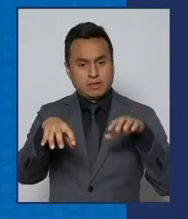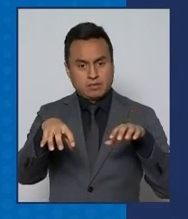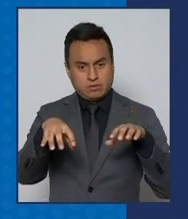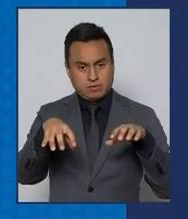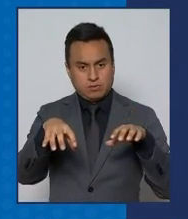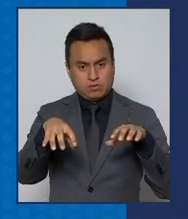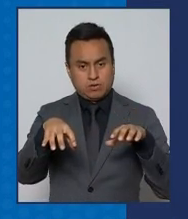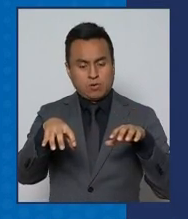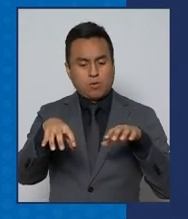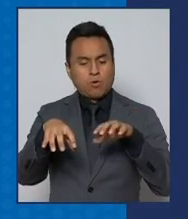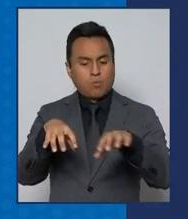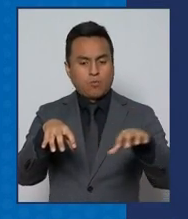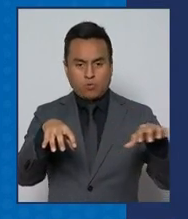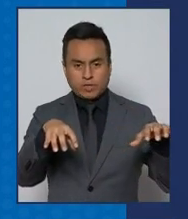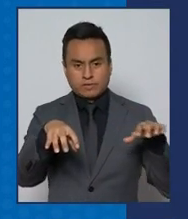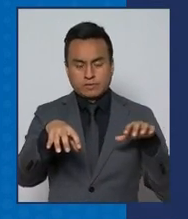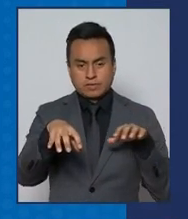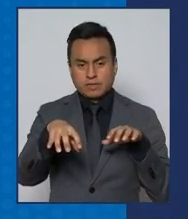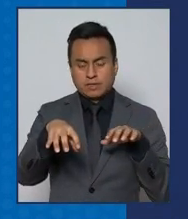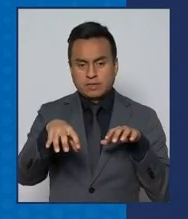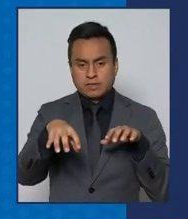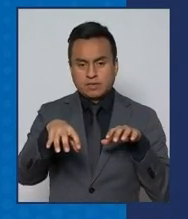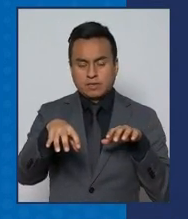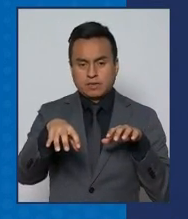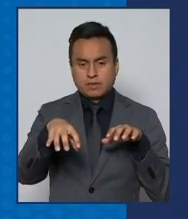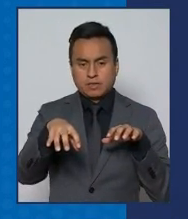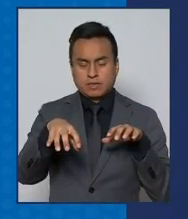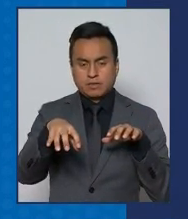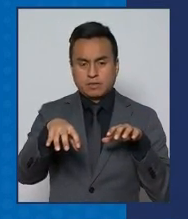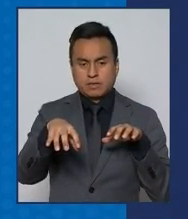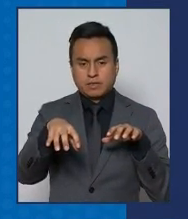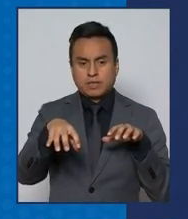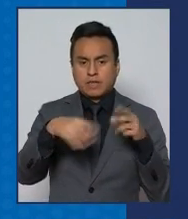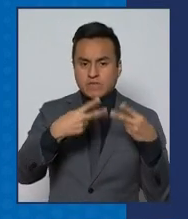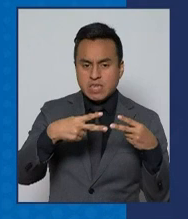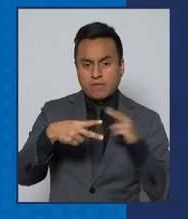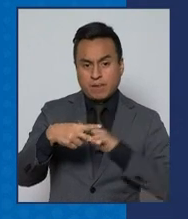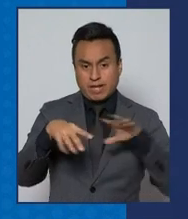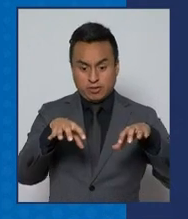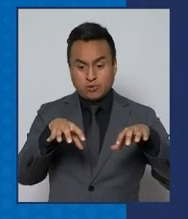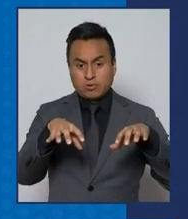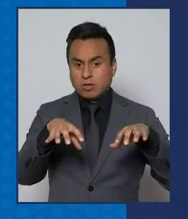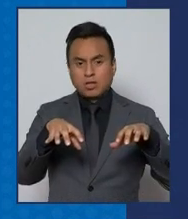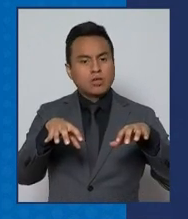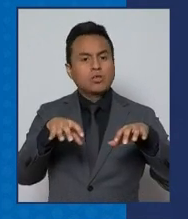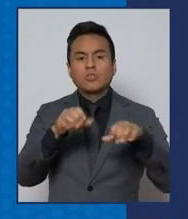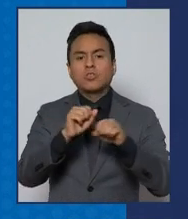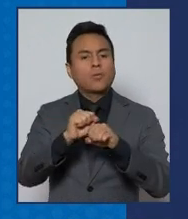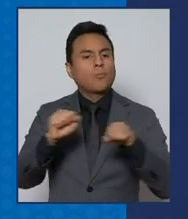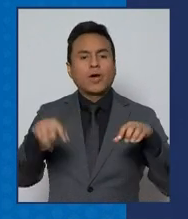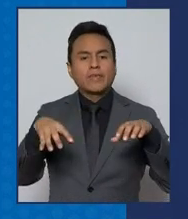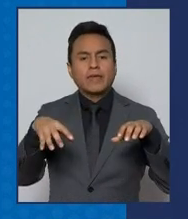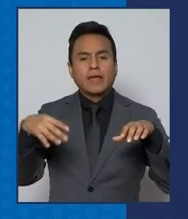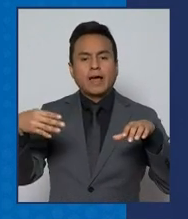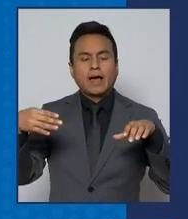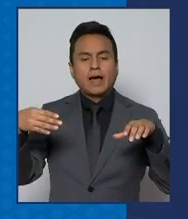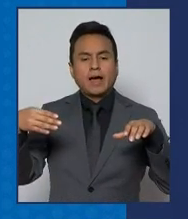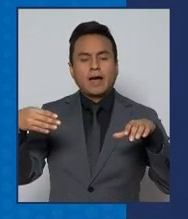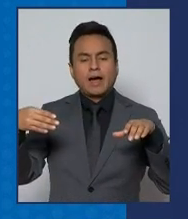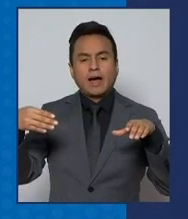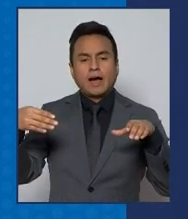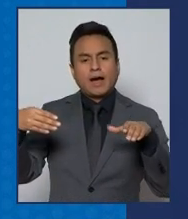las comunas, provincias de Viña del Mar, Valparaíso, no pueden atravesar